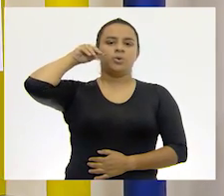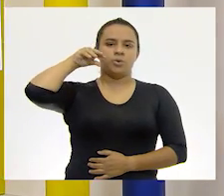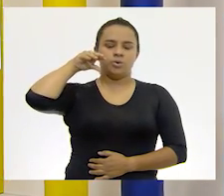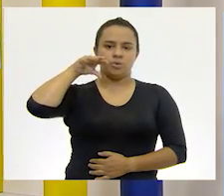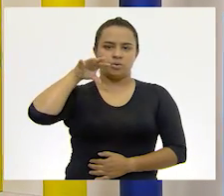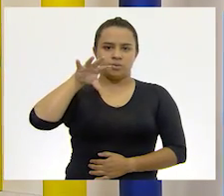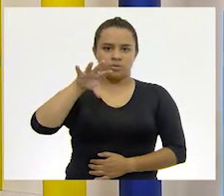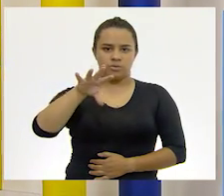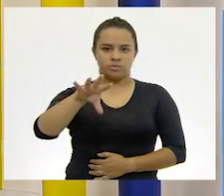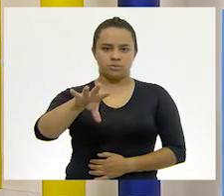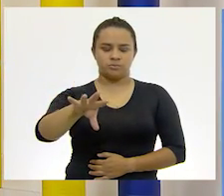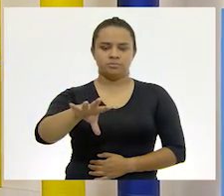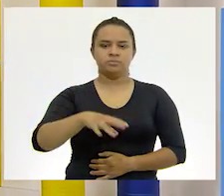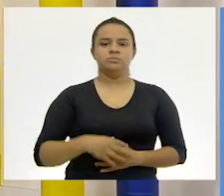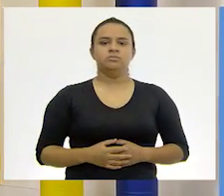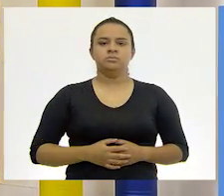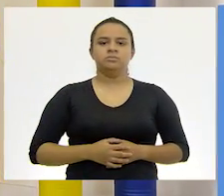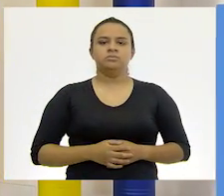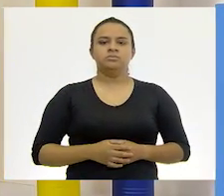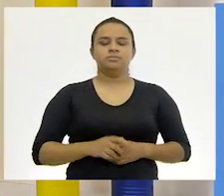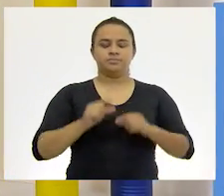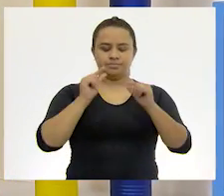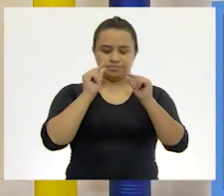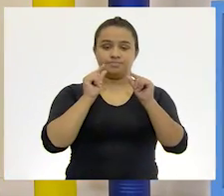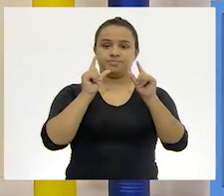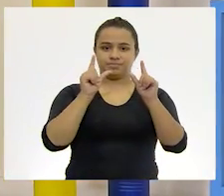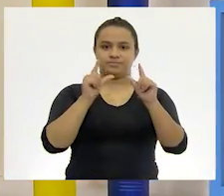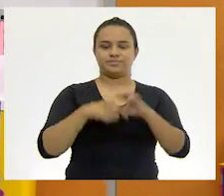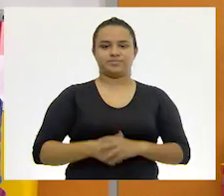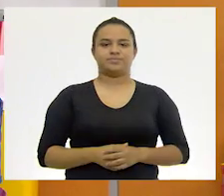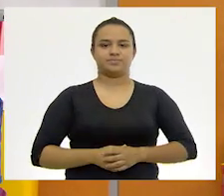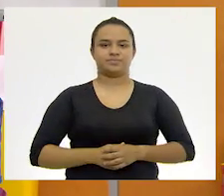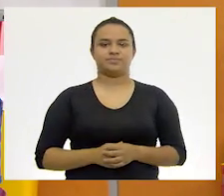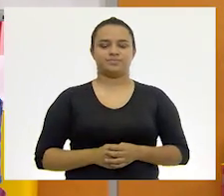el aire. Y abrimos los ojos.